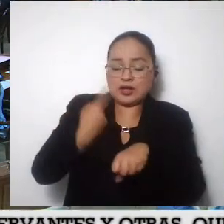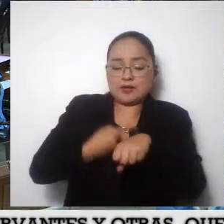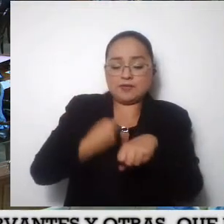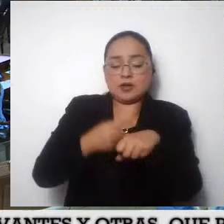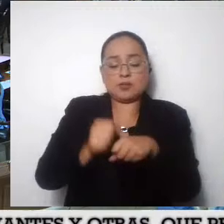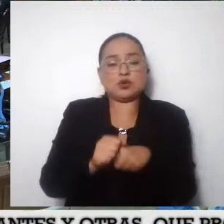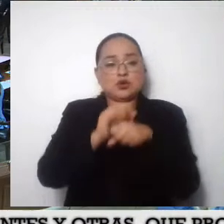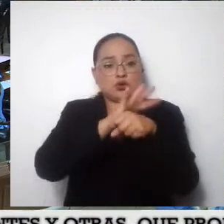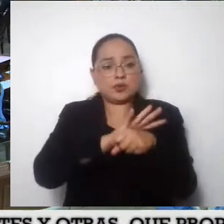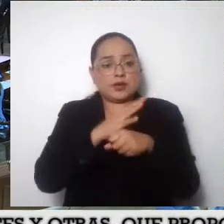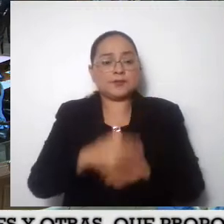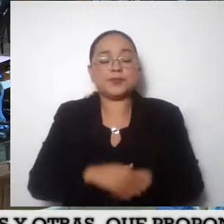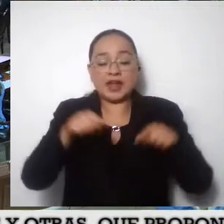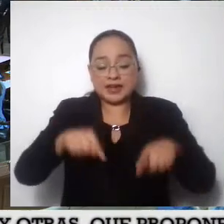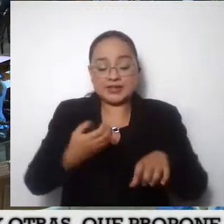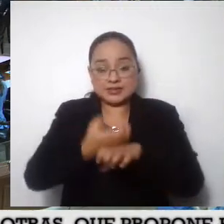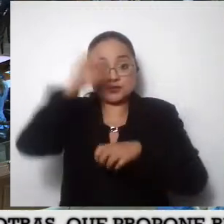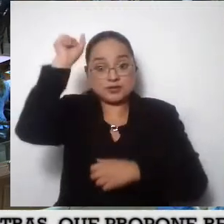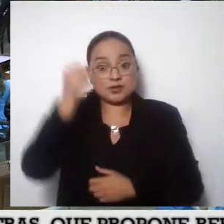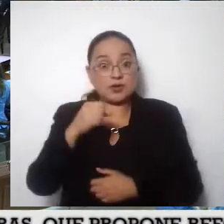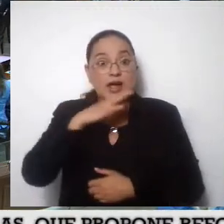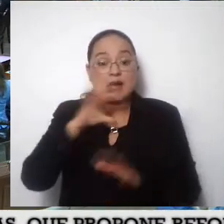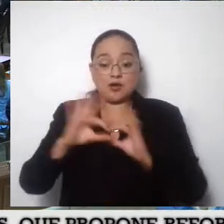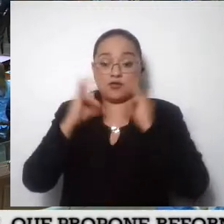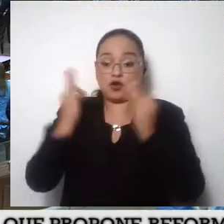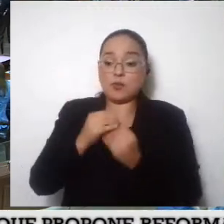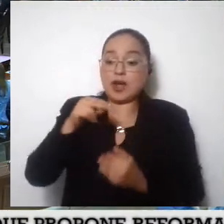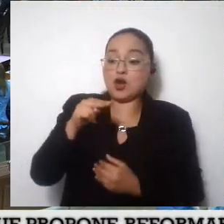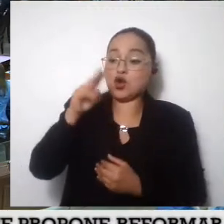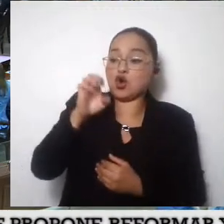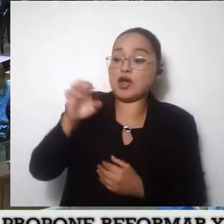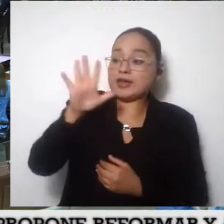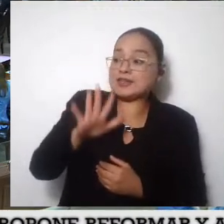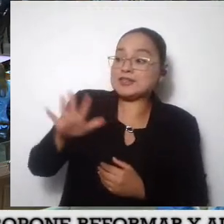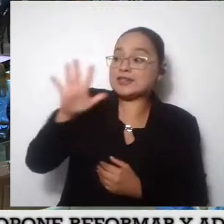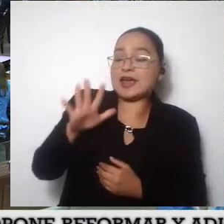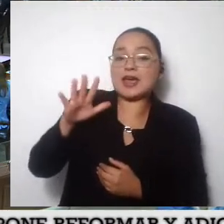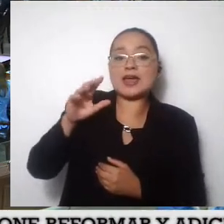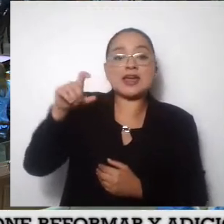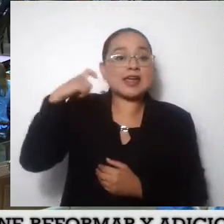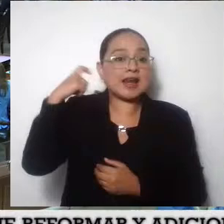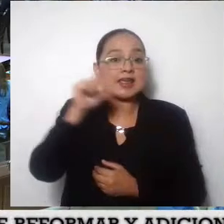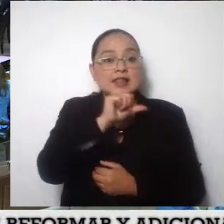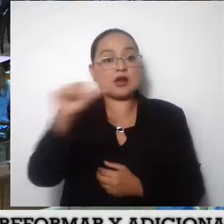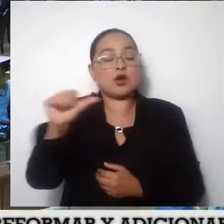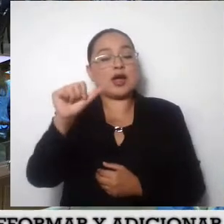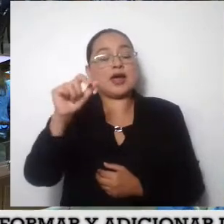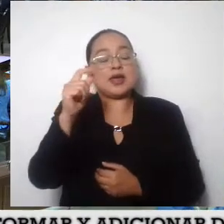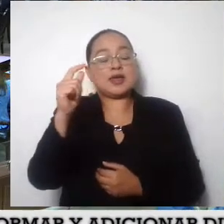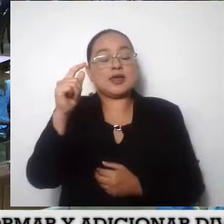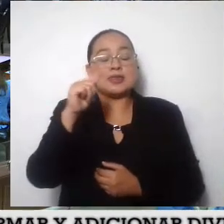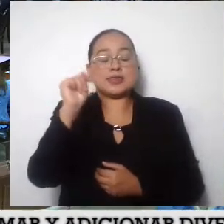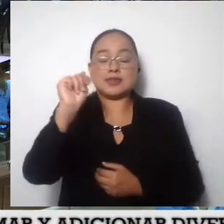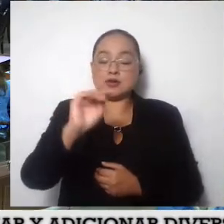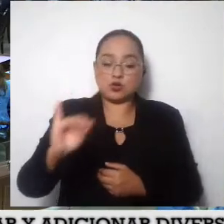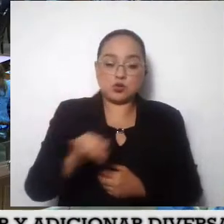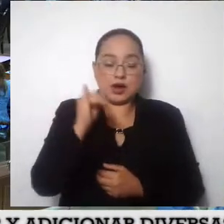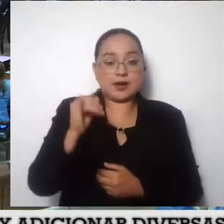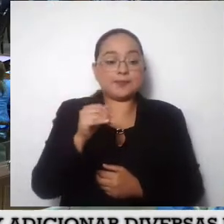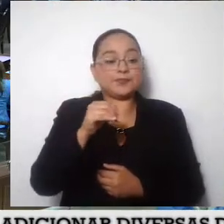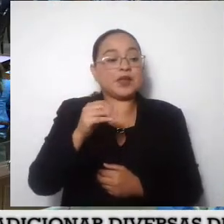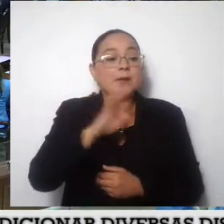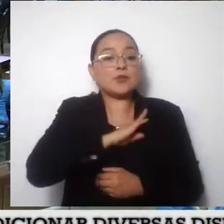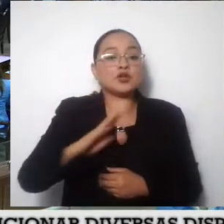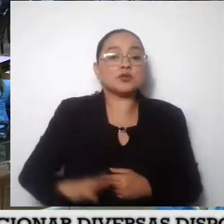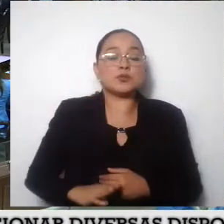Nuestro estado forma parte de la ruta del noroeste, que va desde Querétaro a Tijuana, por lo que los municipios de Escuinapa, Mazatlán,